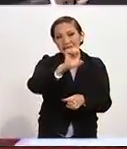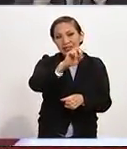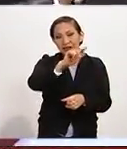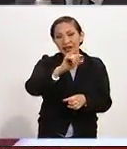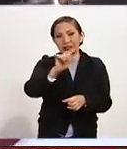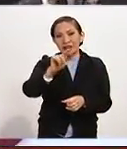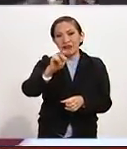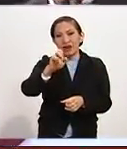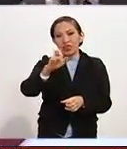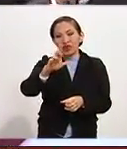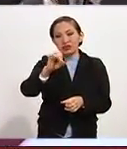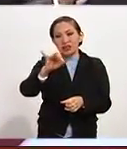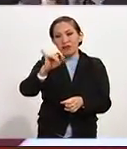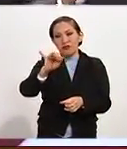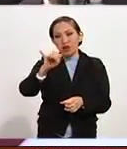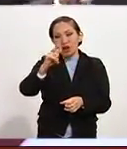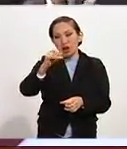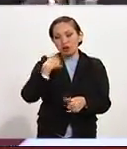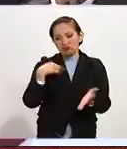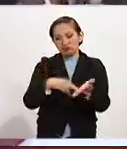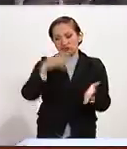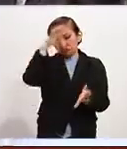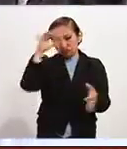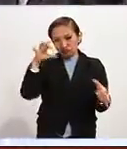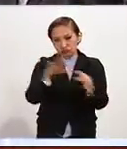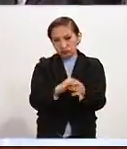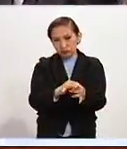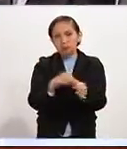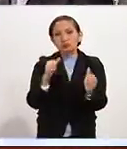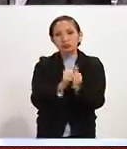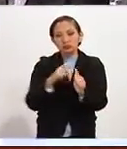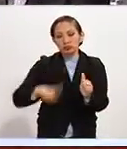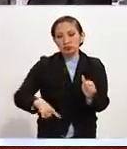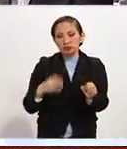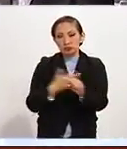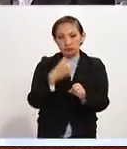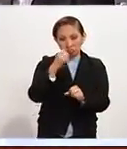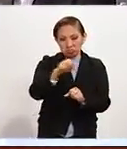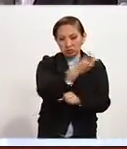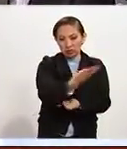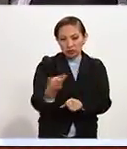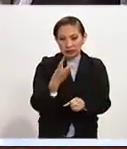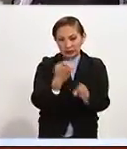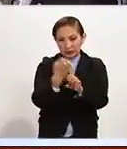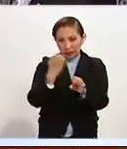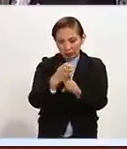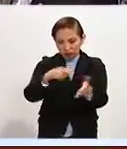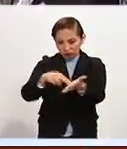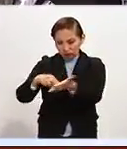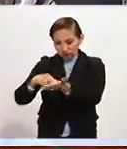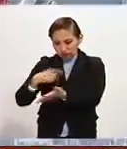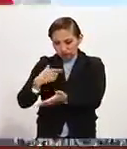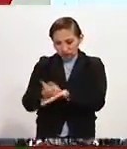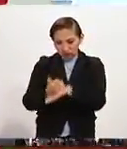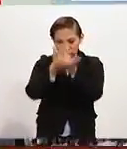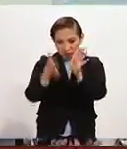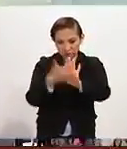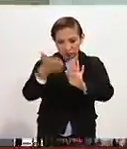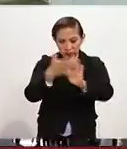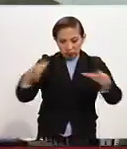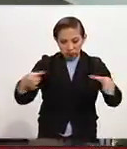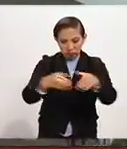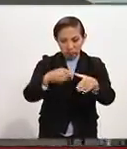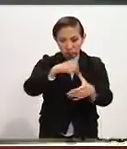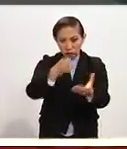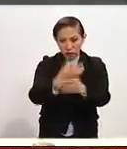Nacional, Salvador Cienfuegos Cepeda, firmó un convenio de colaboración con los gobernadores de estas 3 entidades, que permitirá la construcción de un